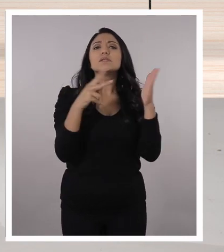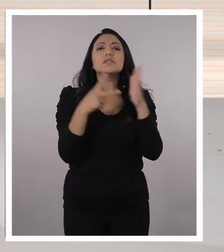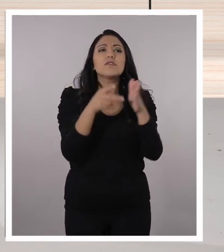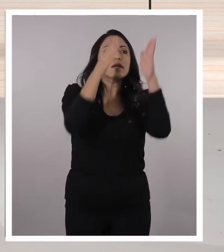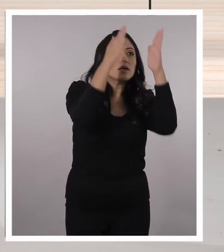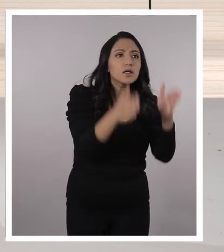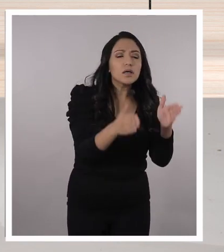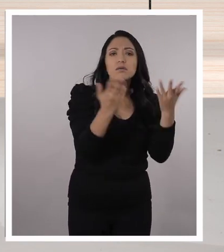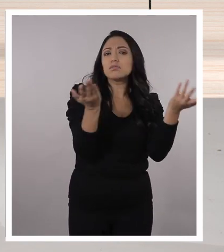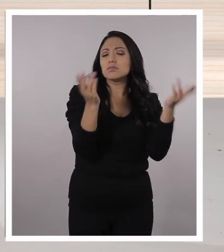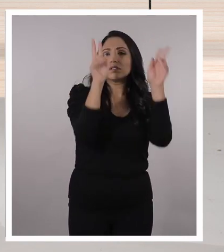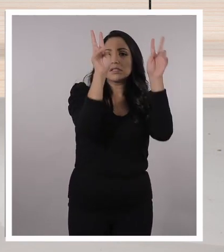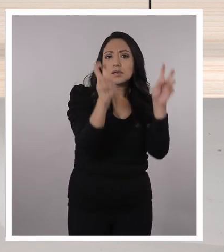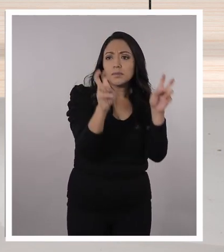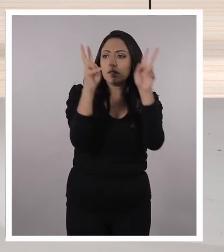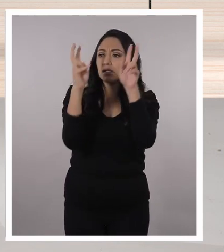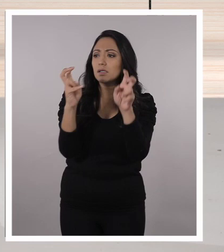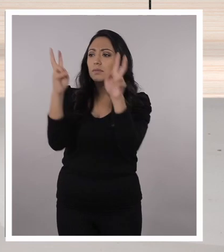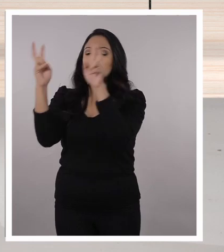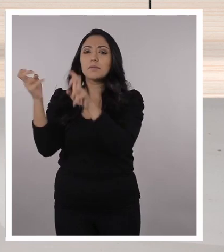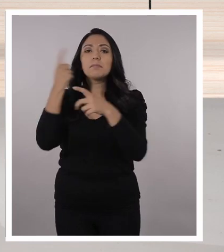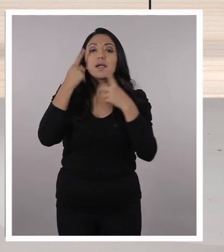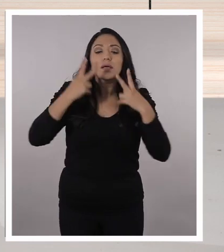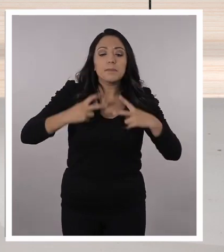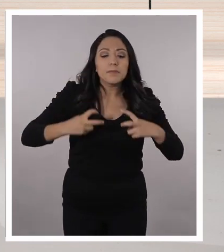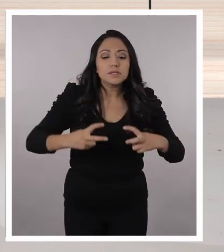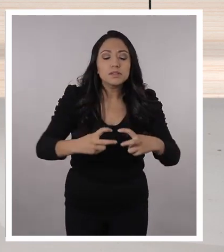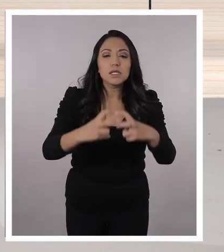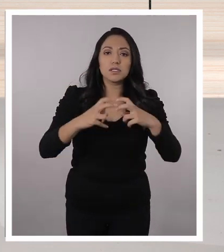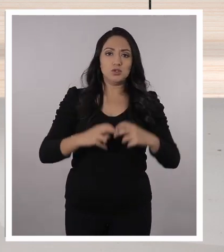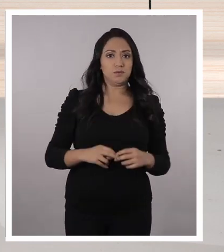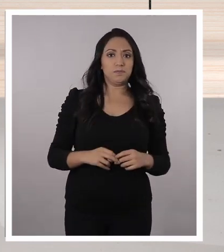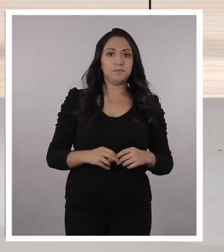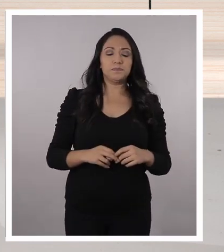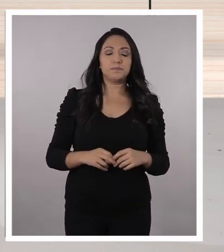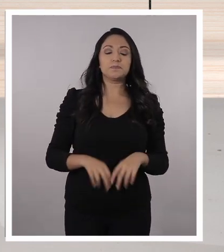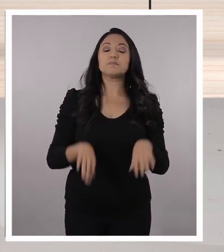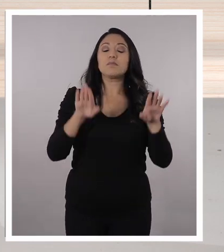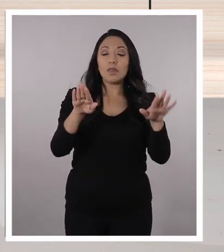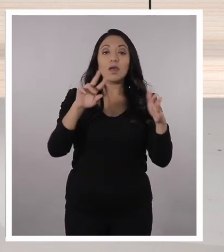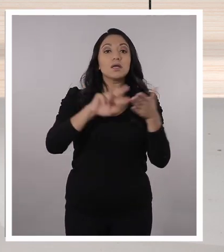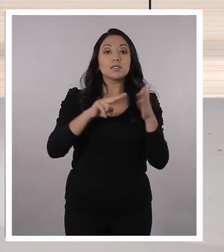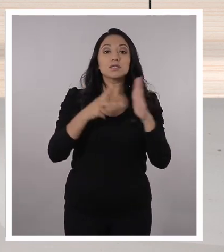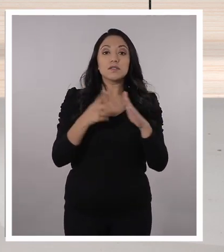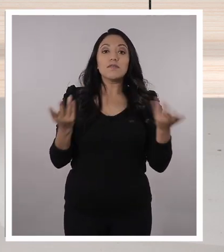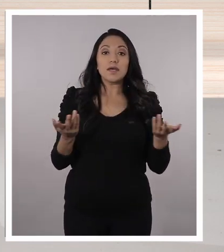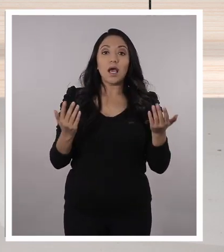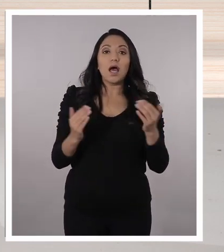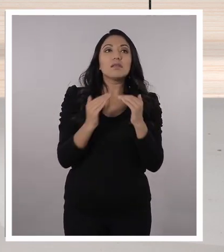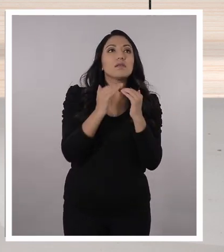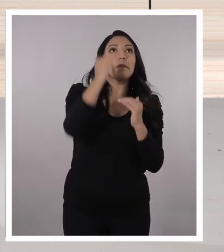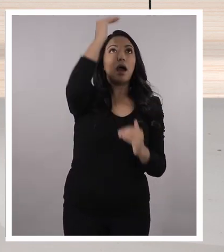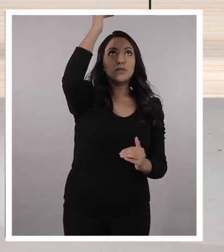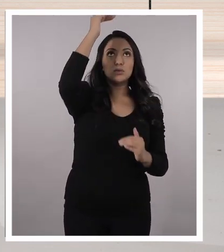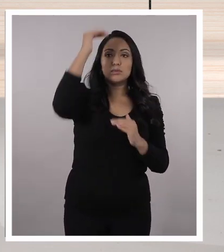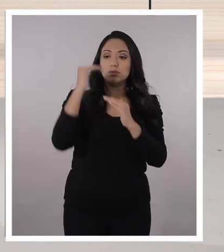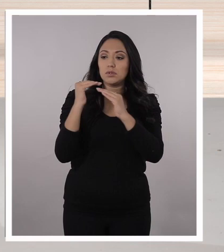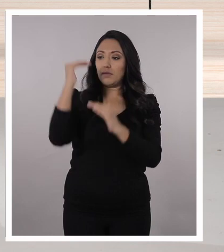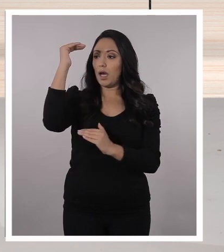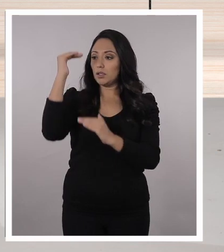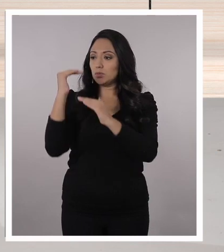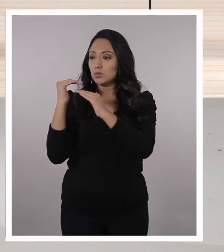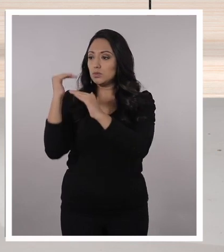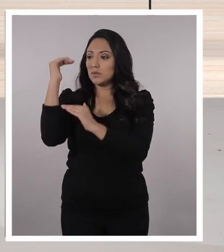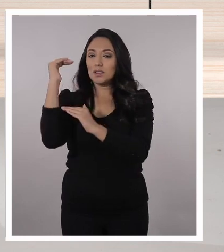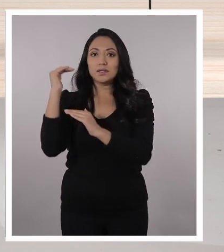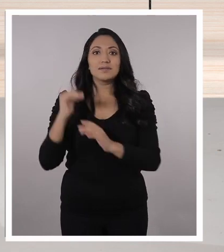representan categorías de mi variable de investigación, ¿sí?, y nos indica el tamaño que tienen cada una de